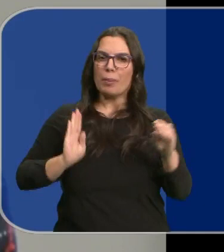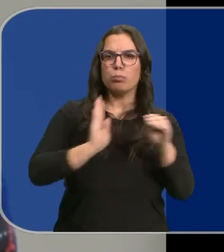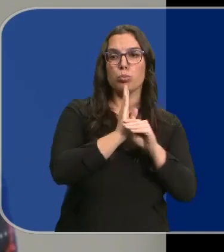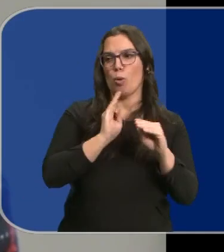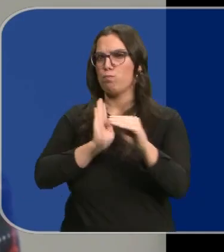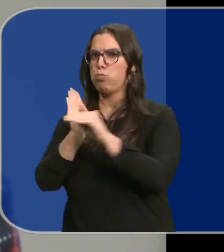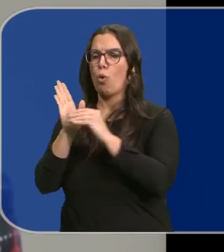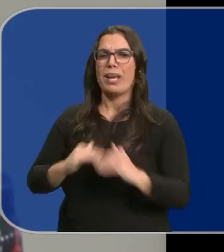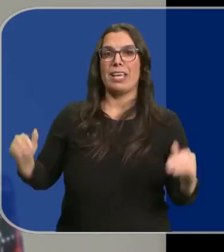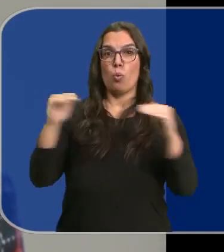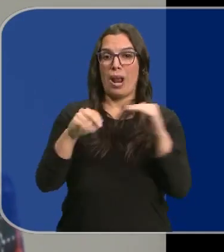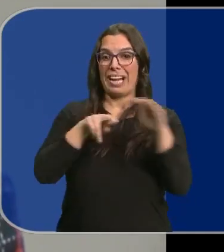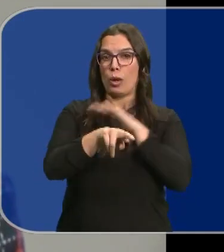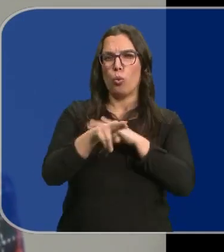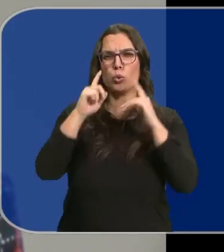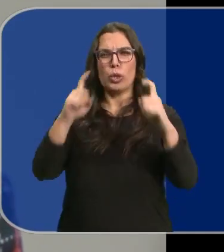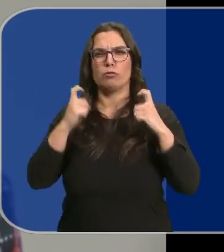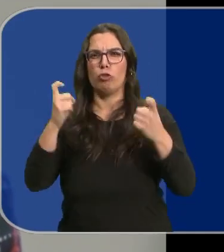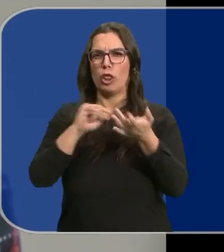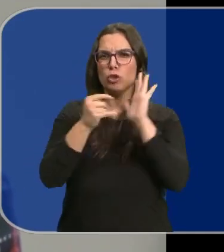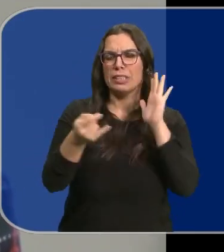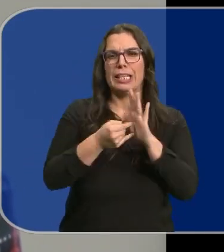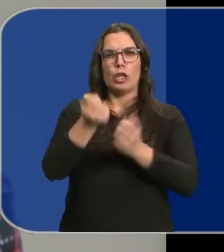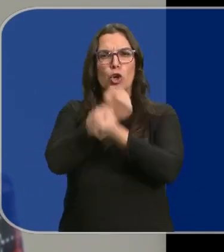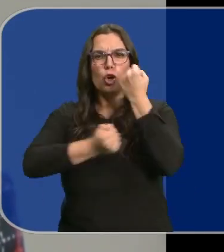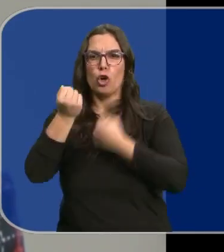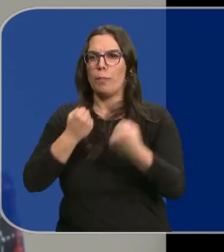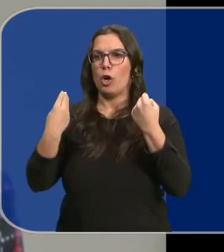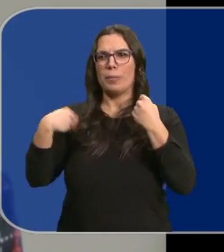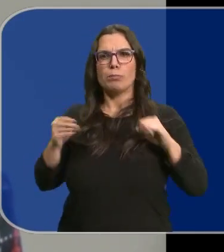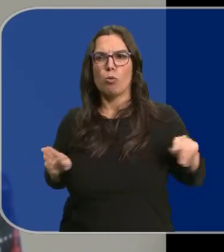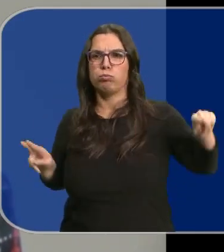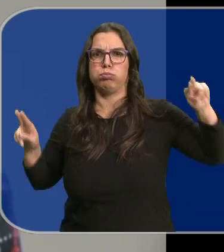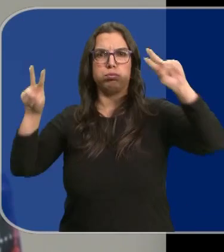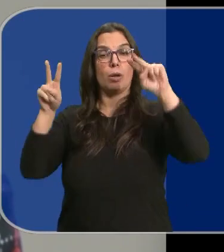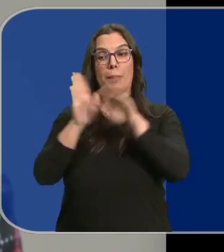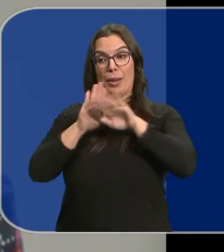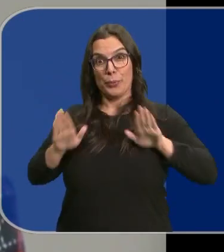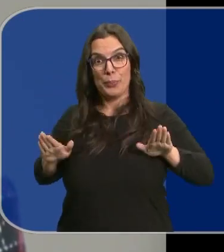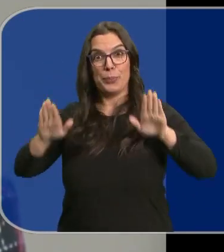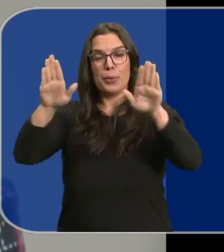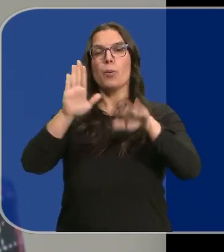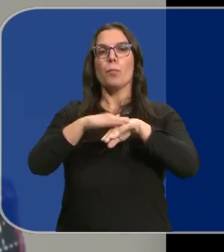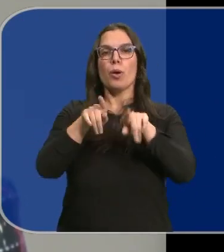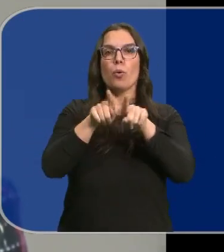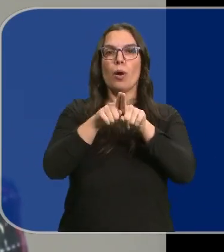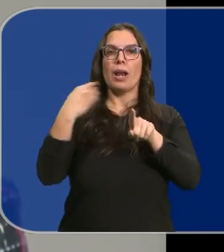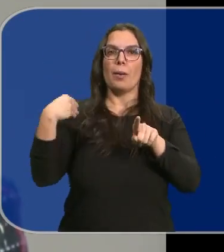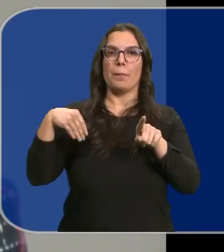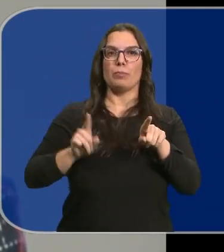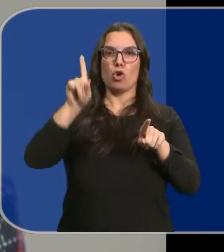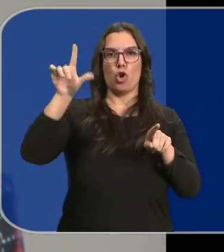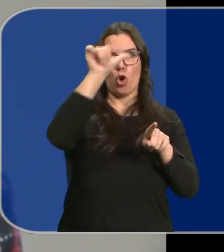mismos esfuerzos y recursos técnicos y económicos que con su homólogo, con la inclusión del desarrollo de autopistas ferroviarias en el ramal